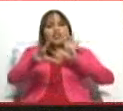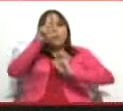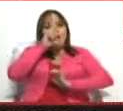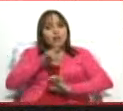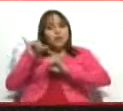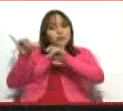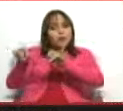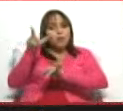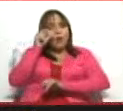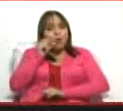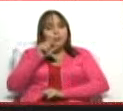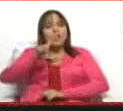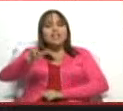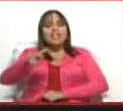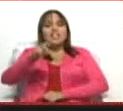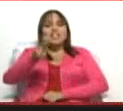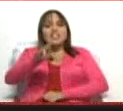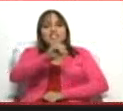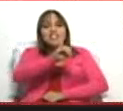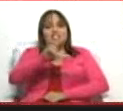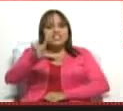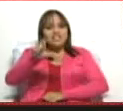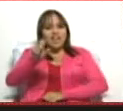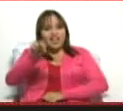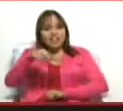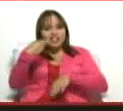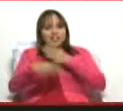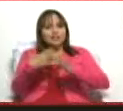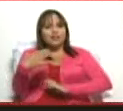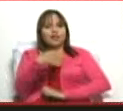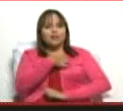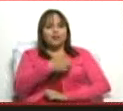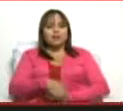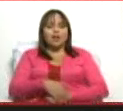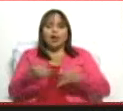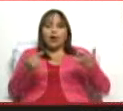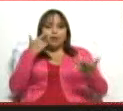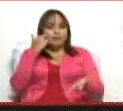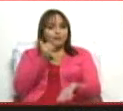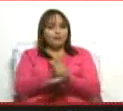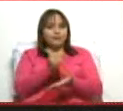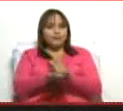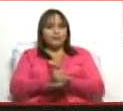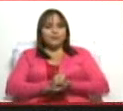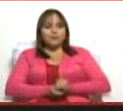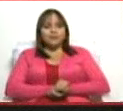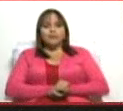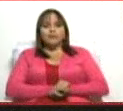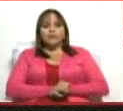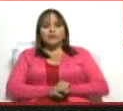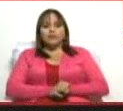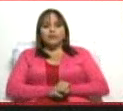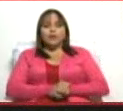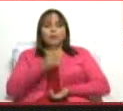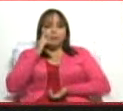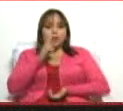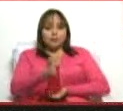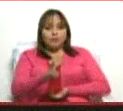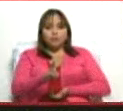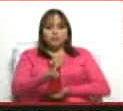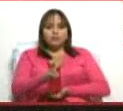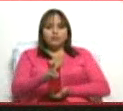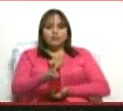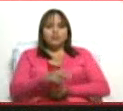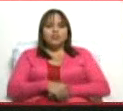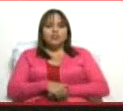que los llevó a un título, porque tú veas. Para que tú veas, vimos la celebración, llegaron aquí el martes,